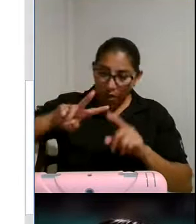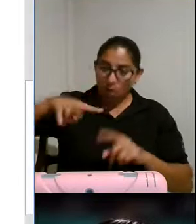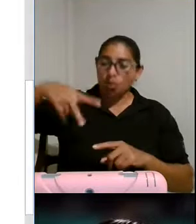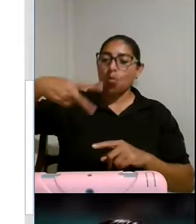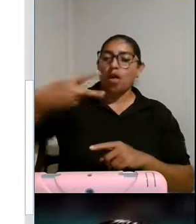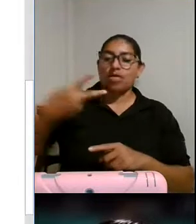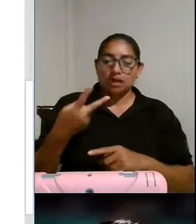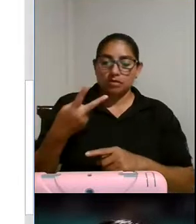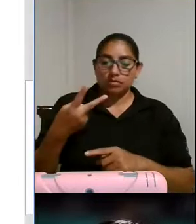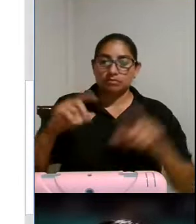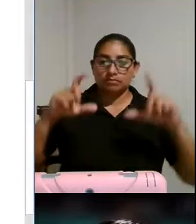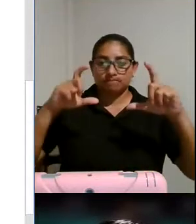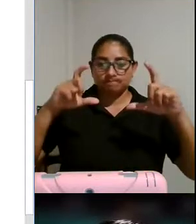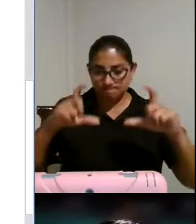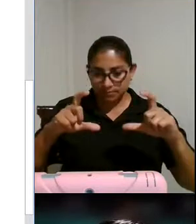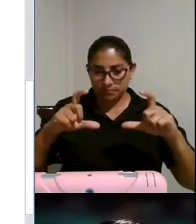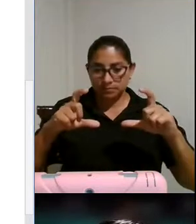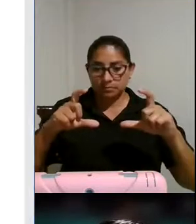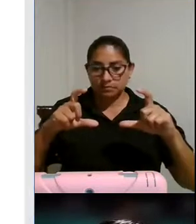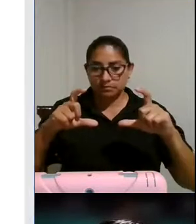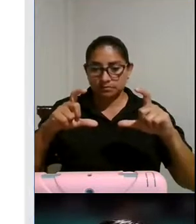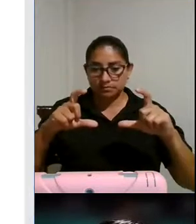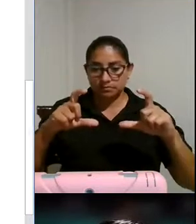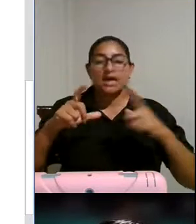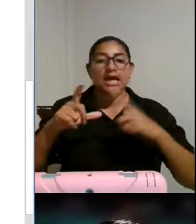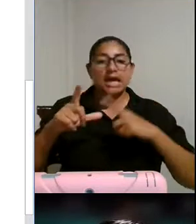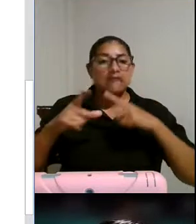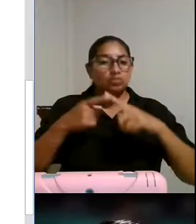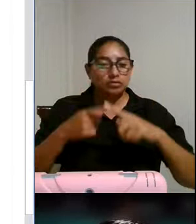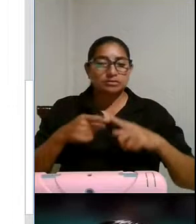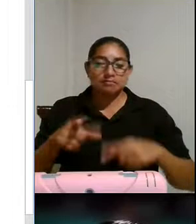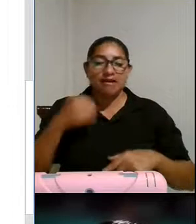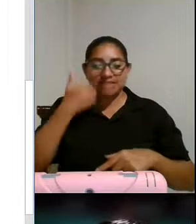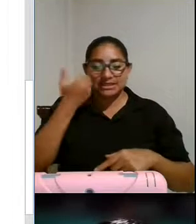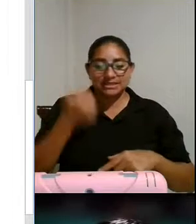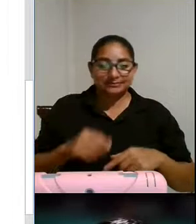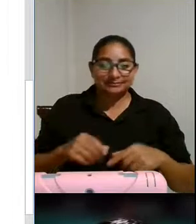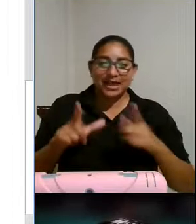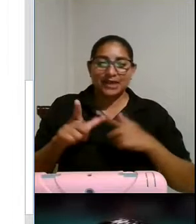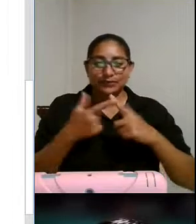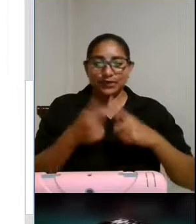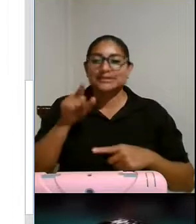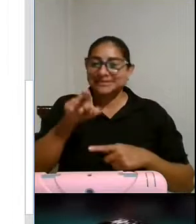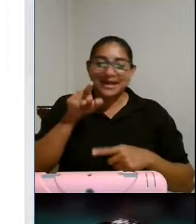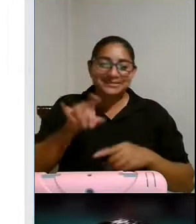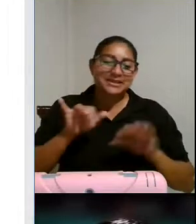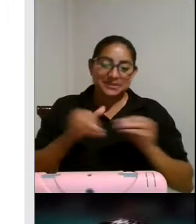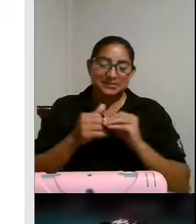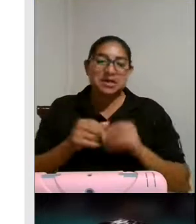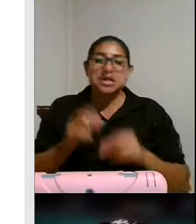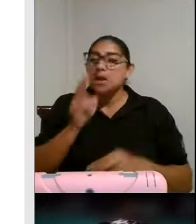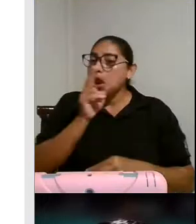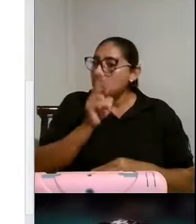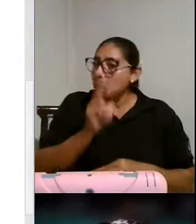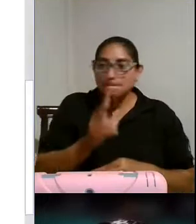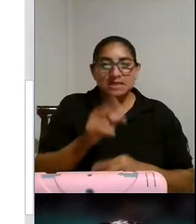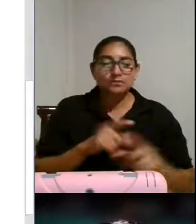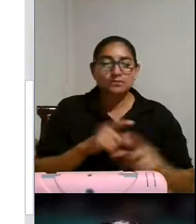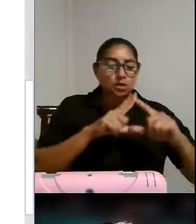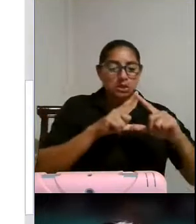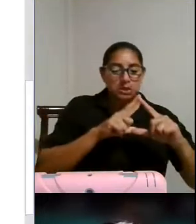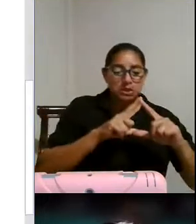cuadrado. ¿Ok? Y entonces, eso que tenemos ahí es lo mismo que tenemos aquí.